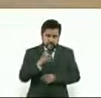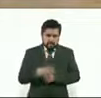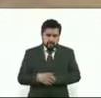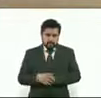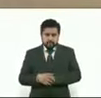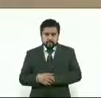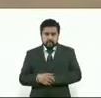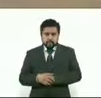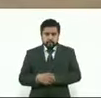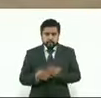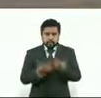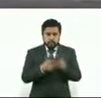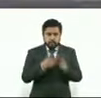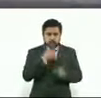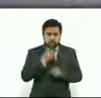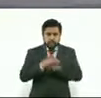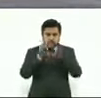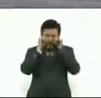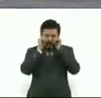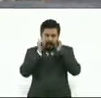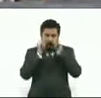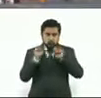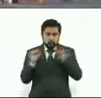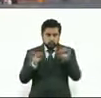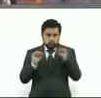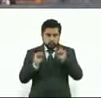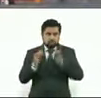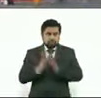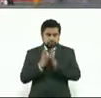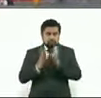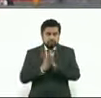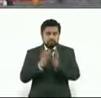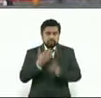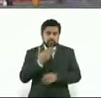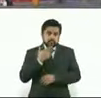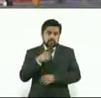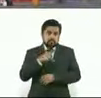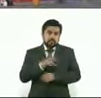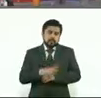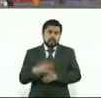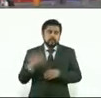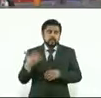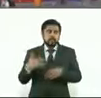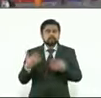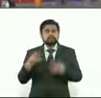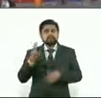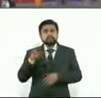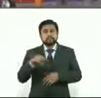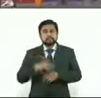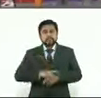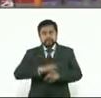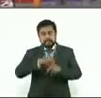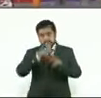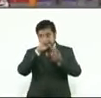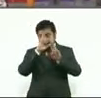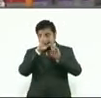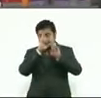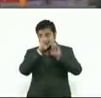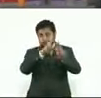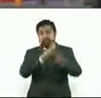la categoría de débiles visuales y ciegos, quienes pues evidentemente merecen todo nuestro reconocimiento, como